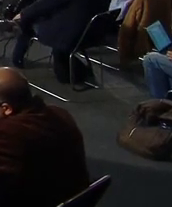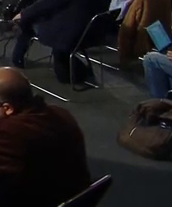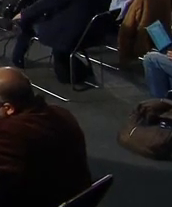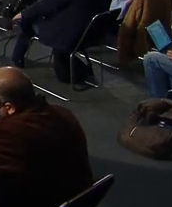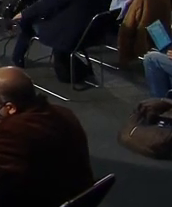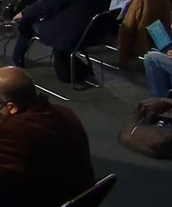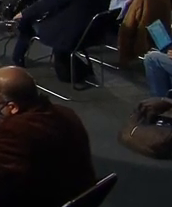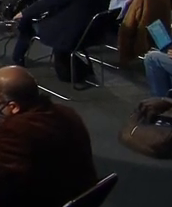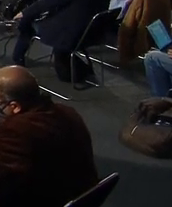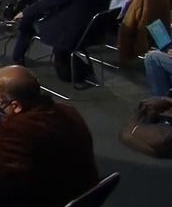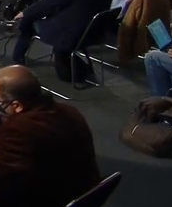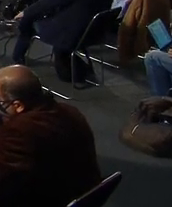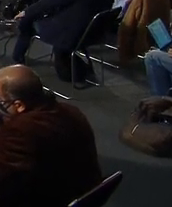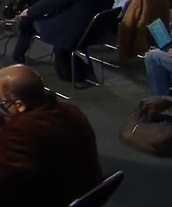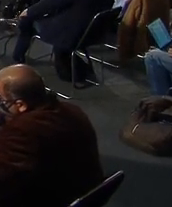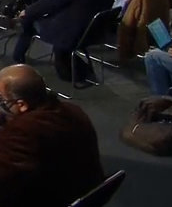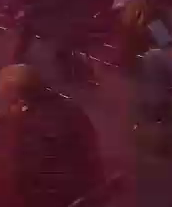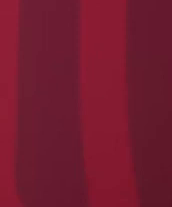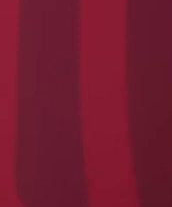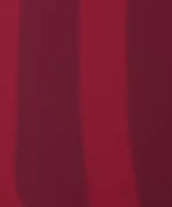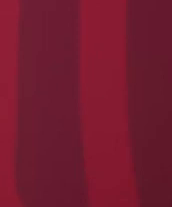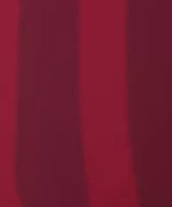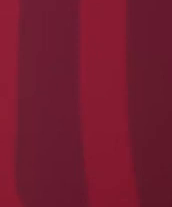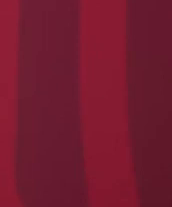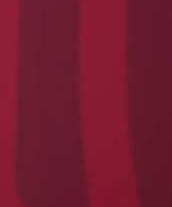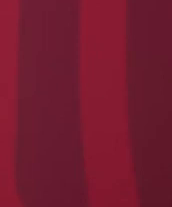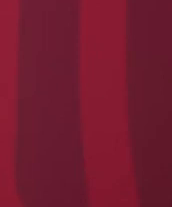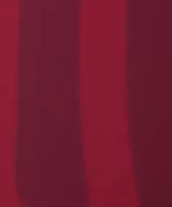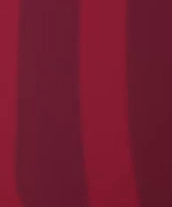pueden hacer una propuesta.